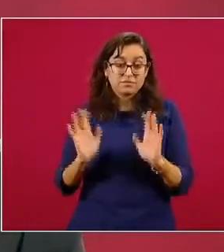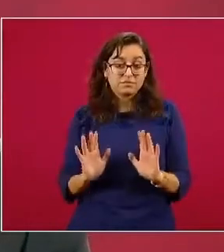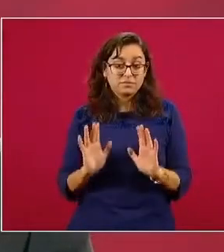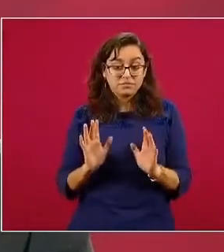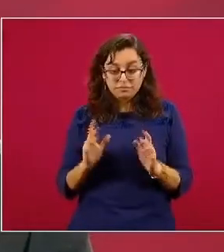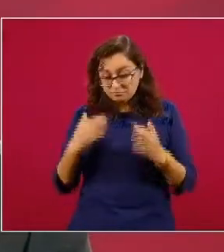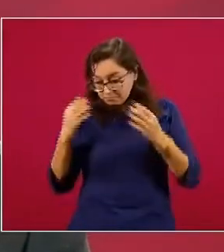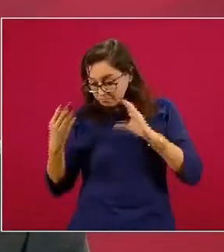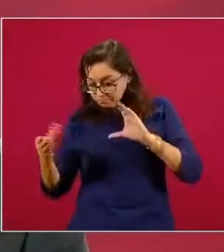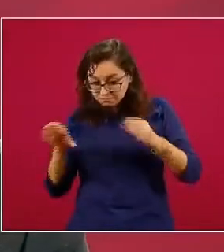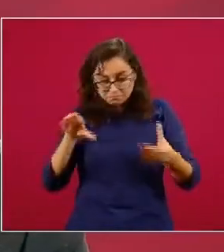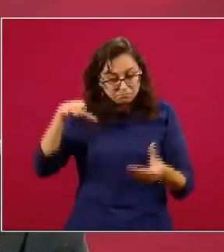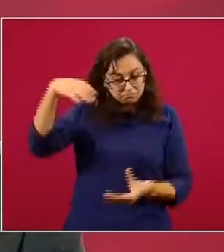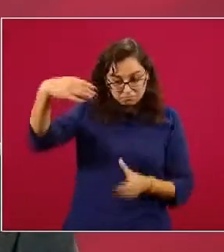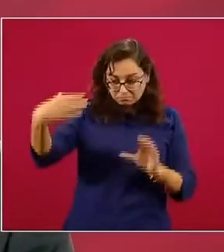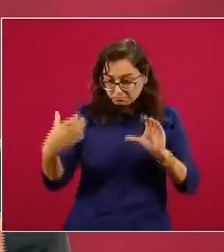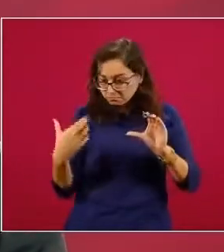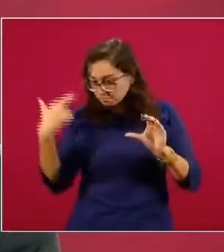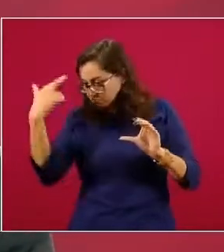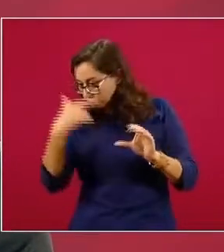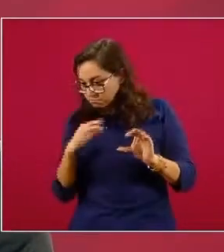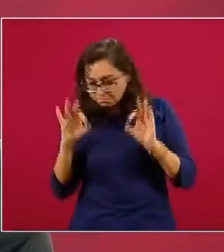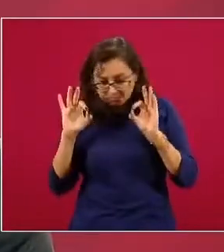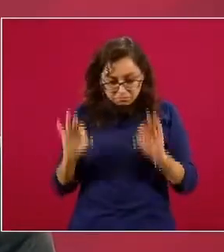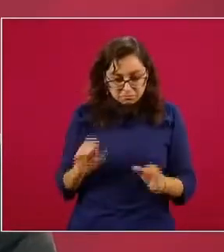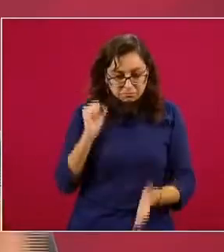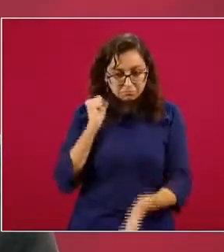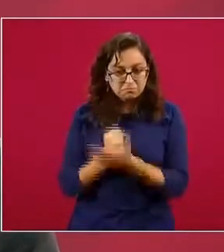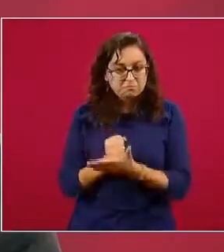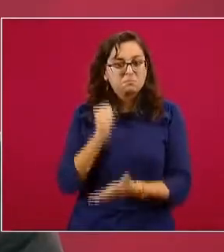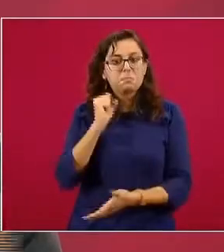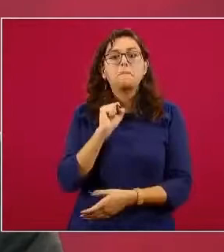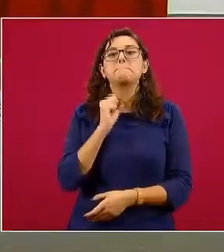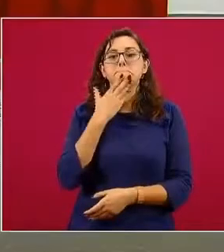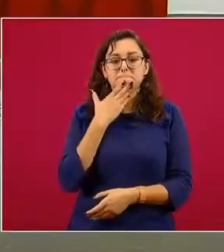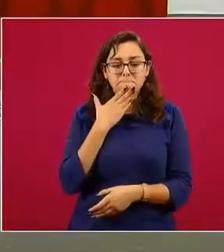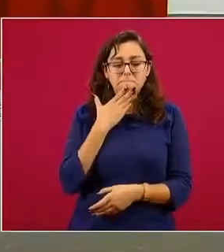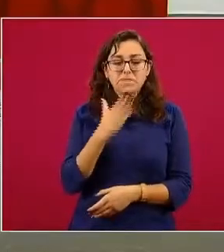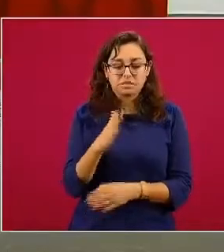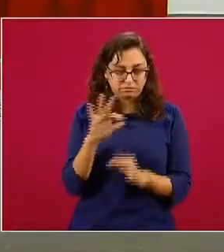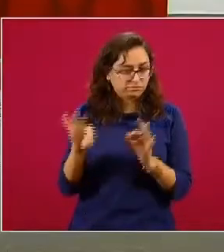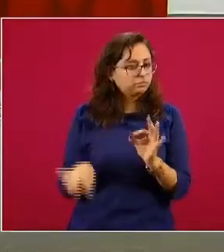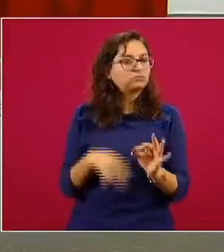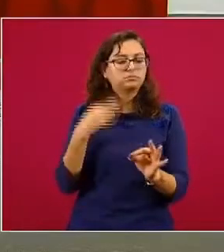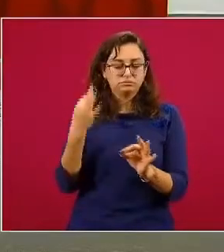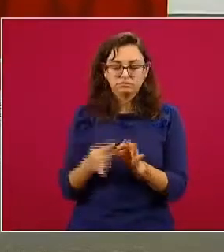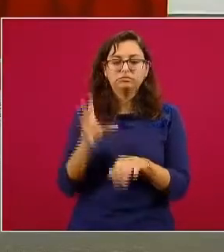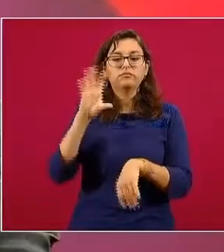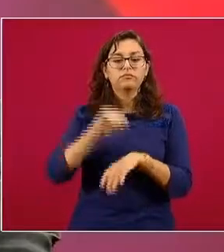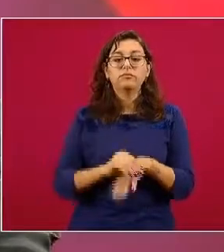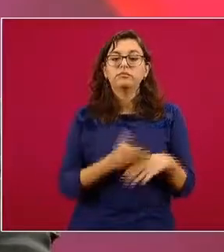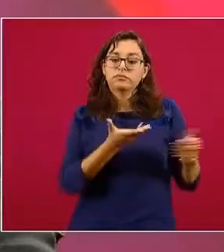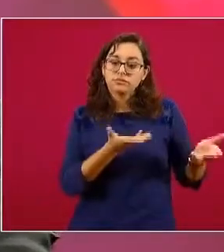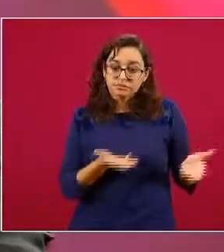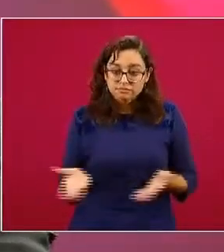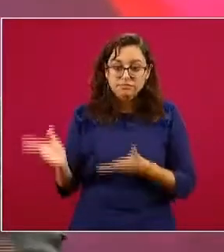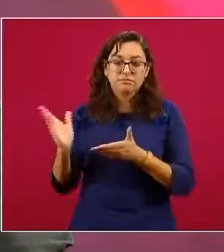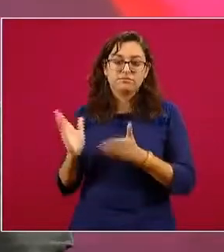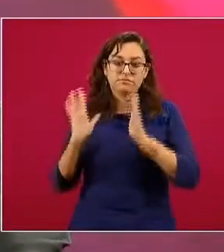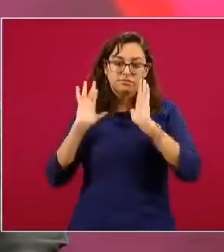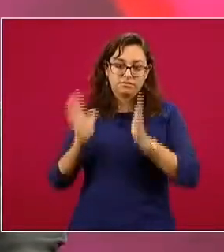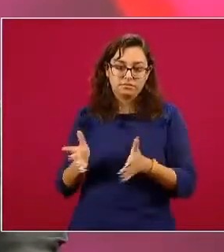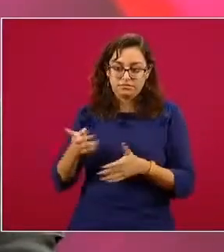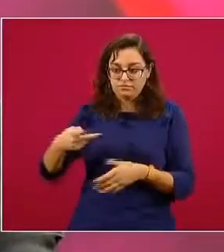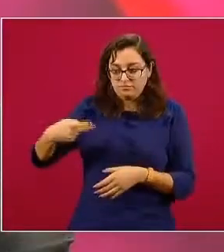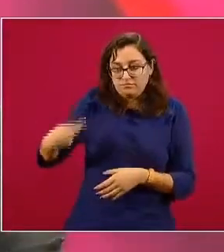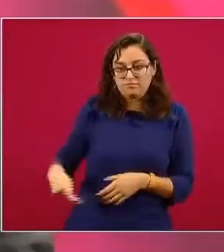que sea inspeccionado por COFEPRIS, y si COFEPRIS lo libera por estar en buenas condiciones, ya pasa a ser